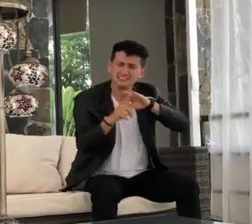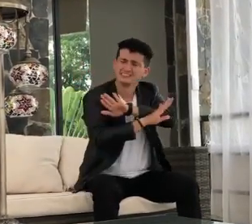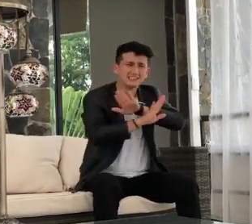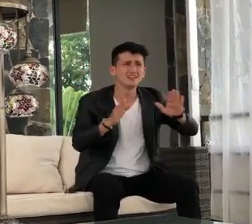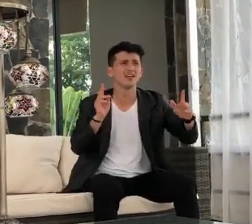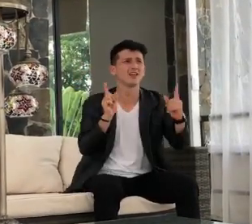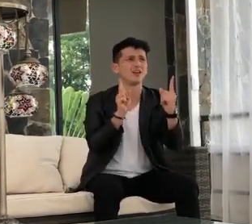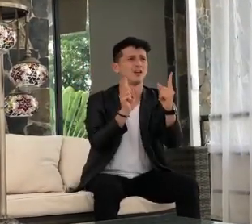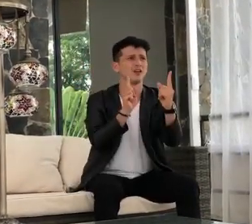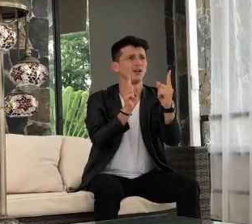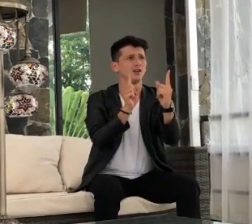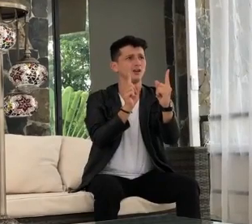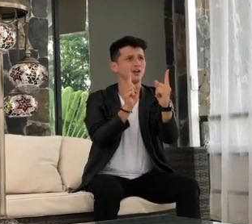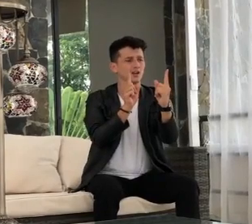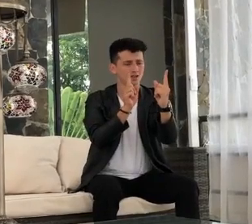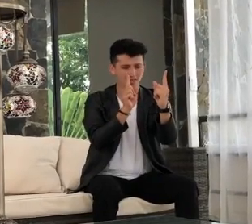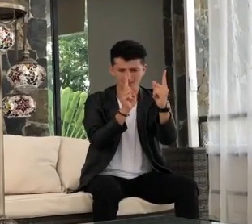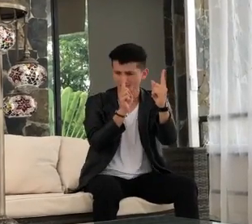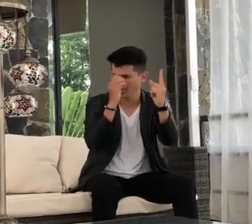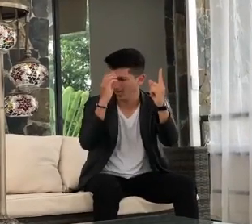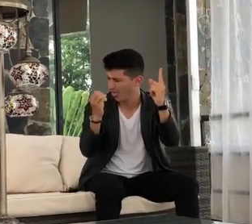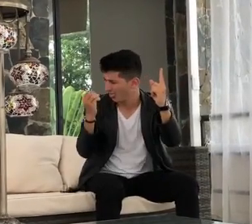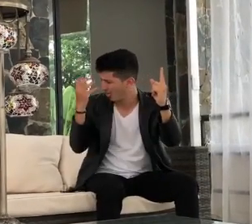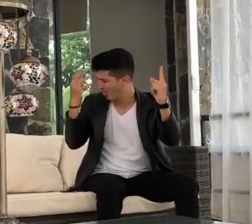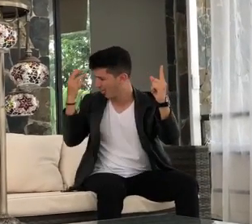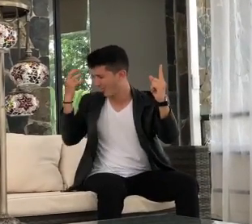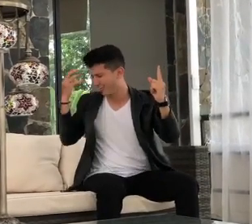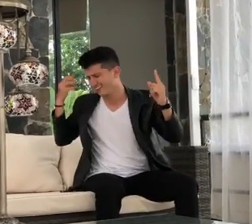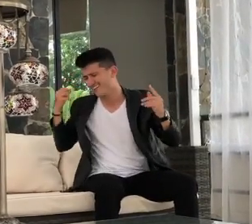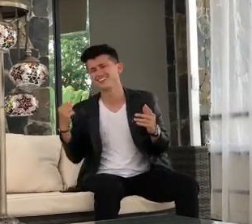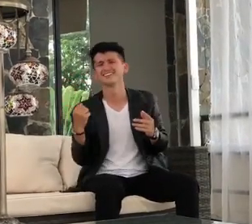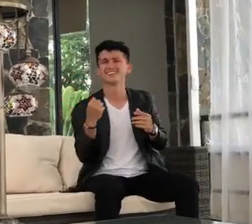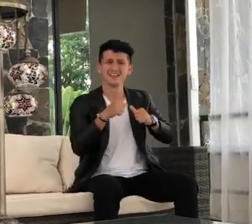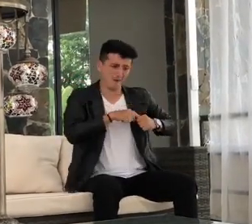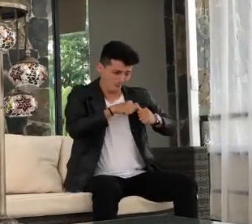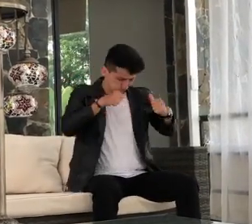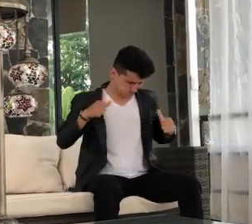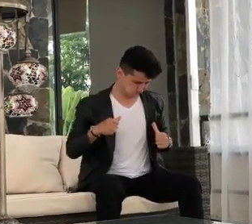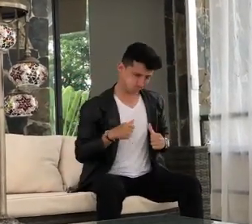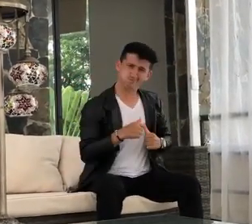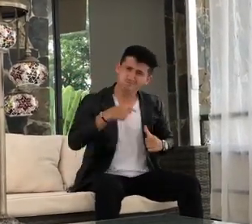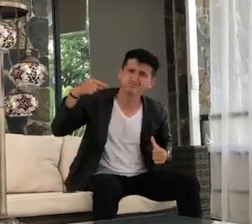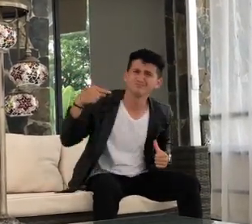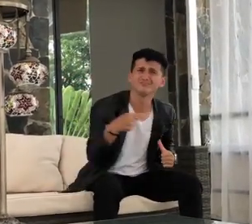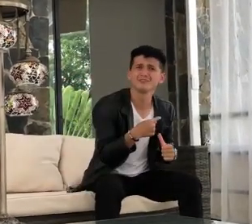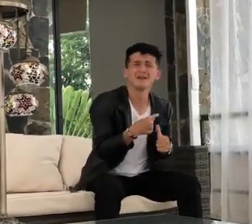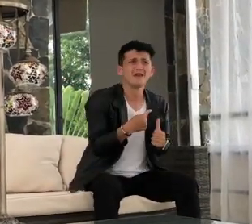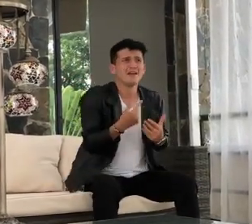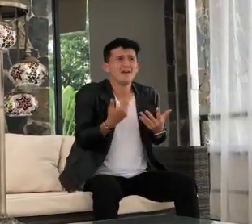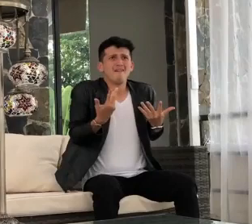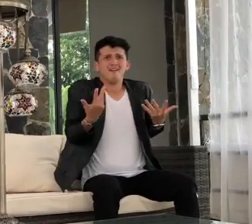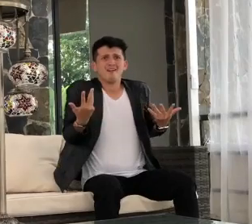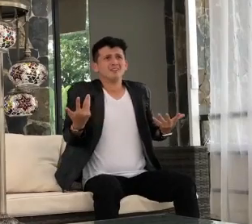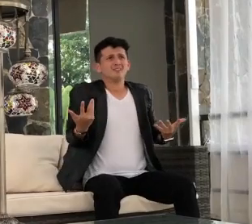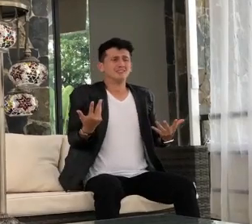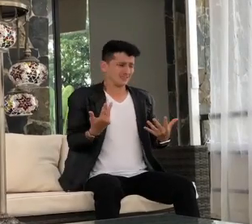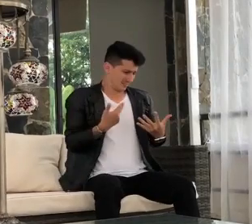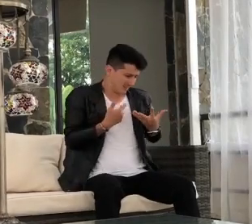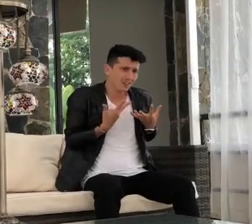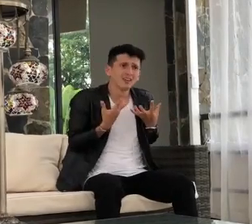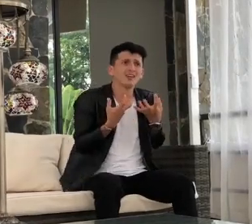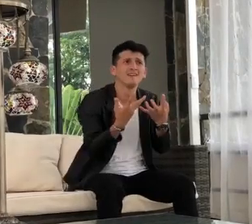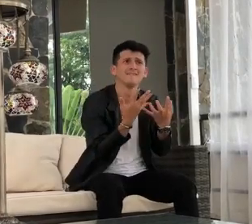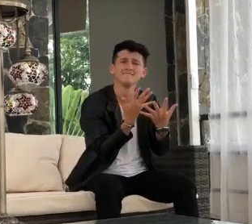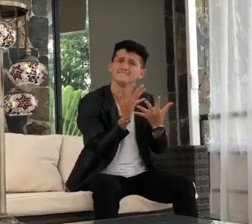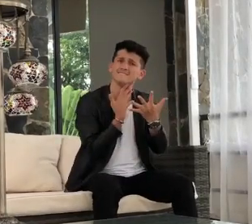se me olvida. Y el corazón es que no puede parar